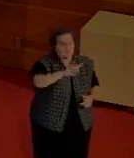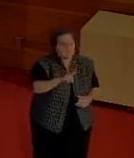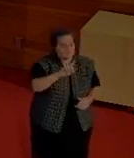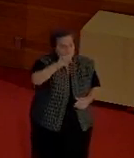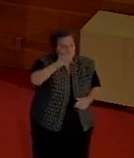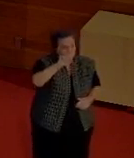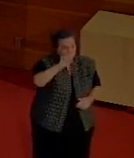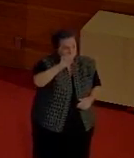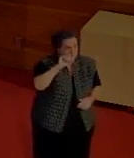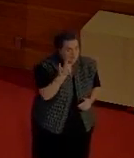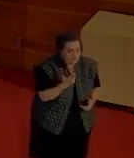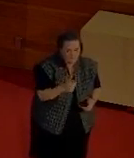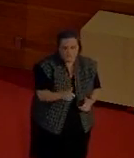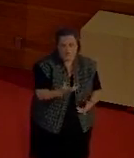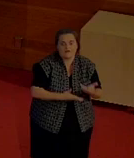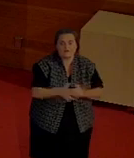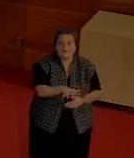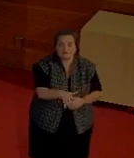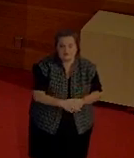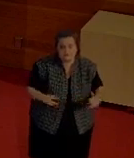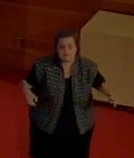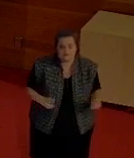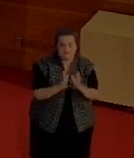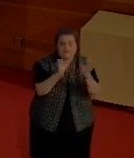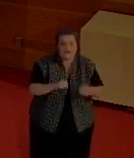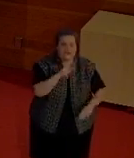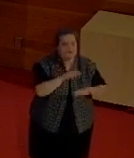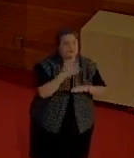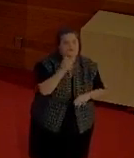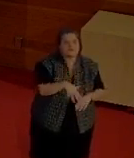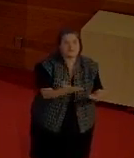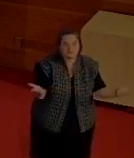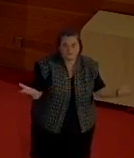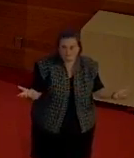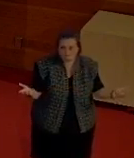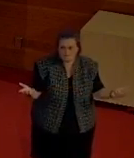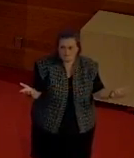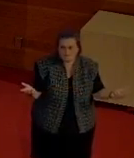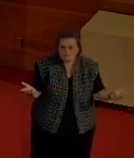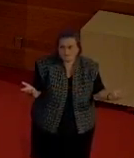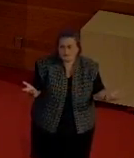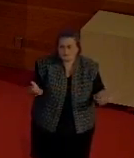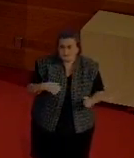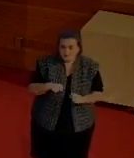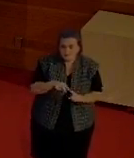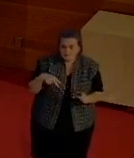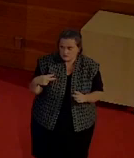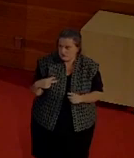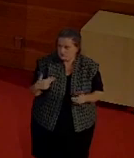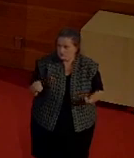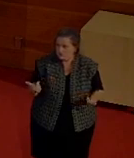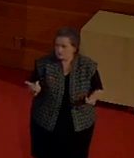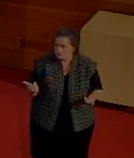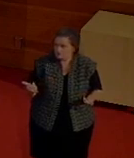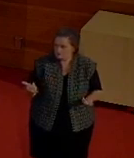colaboración quién está cumpliendo con el acuerdo de París luego desde ese punto de vista ya digo y siento plantearlo de esa